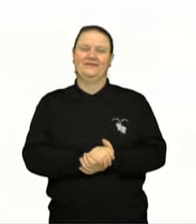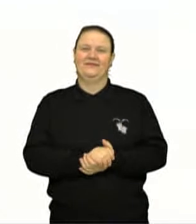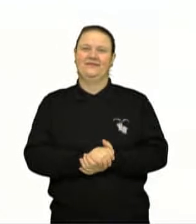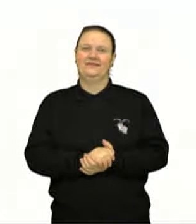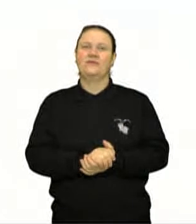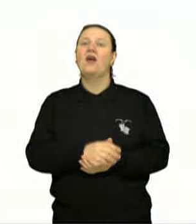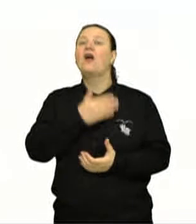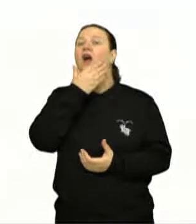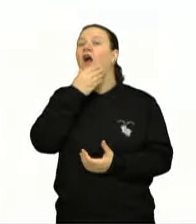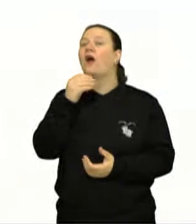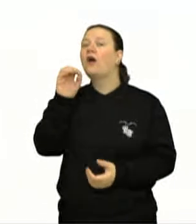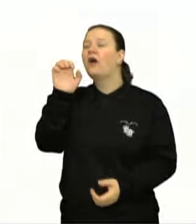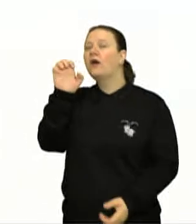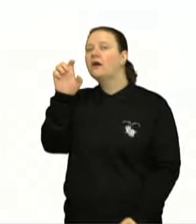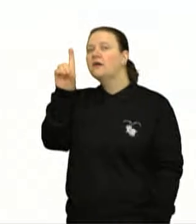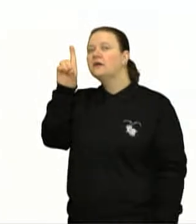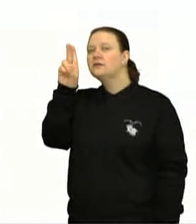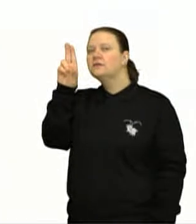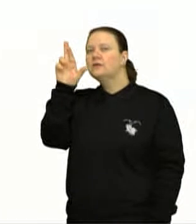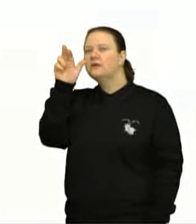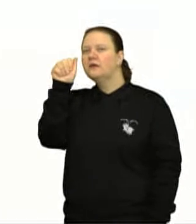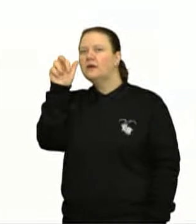o Eduardo acabou de chegar da Espanha,